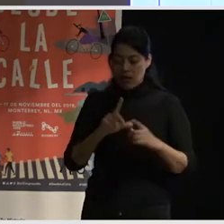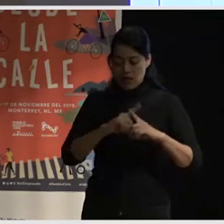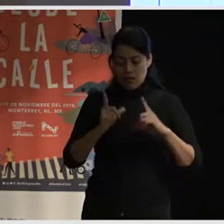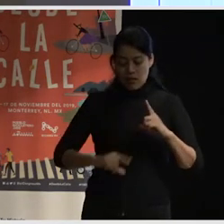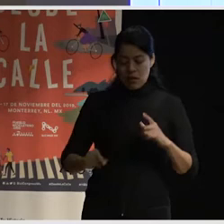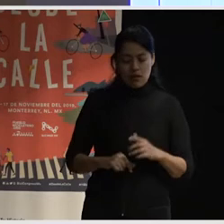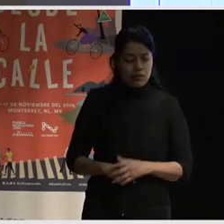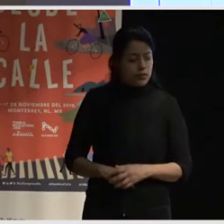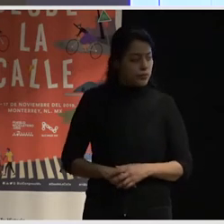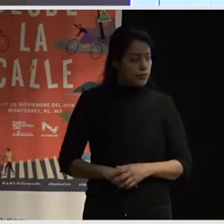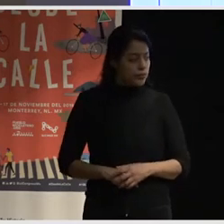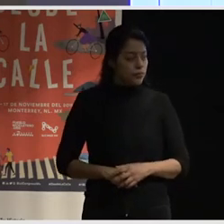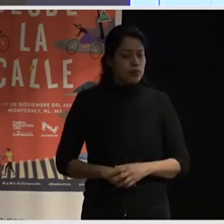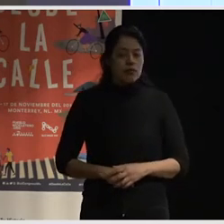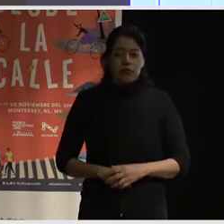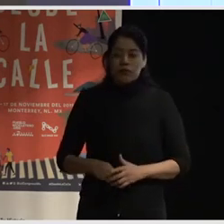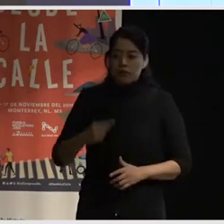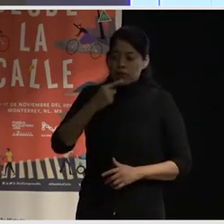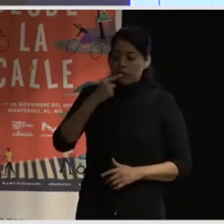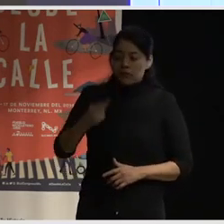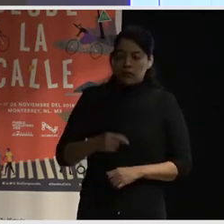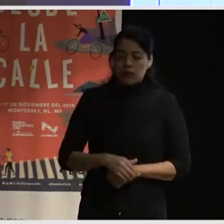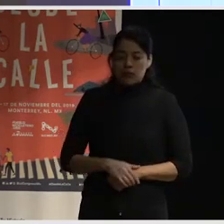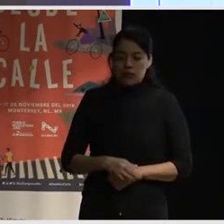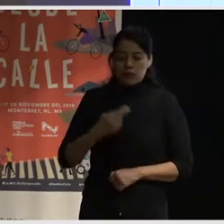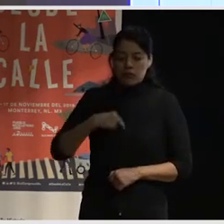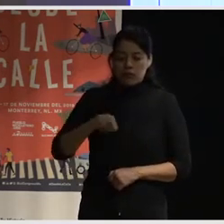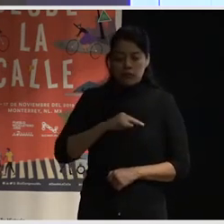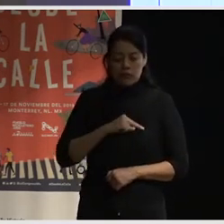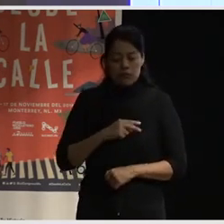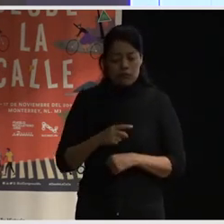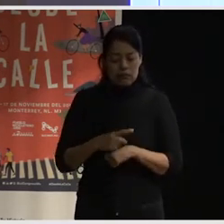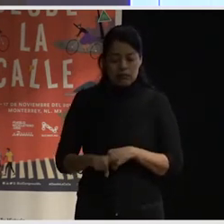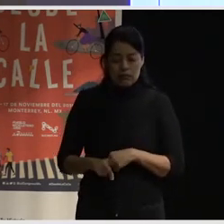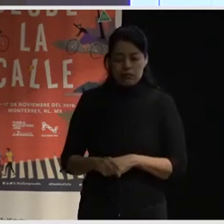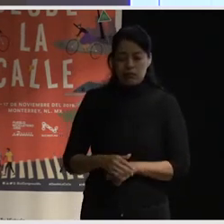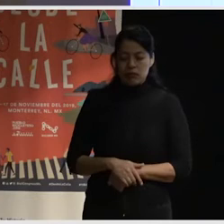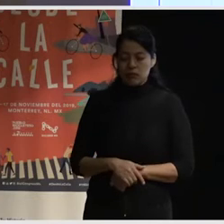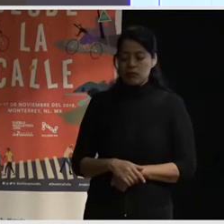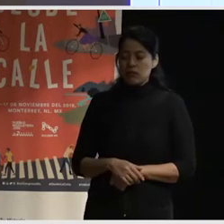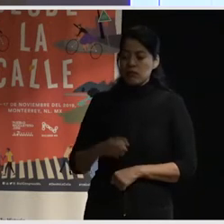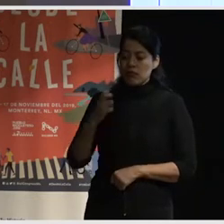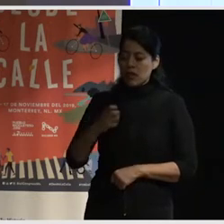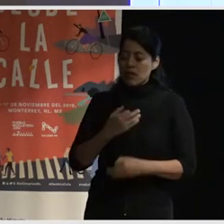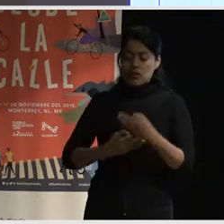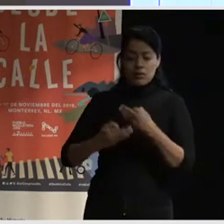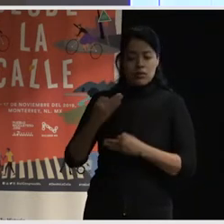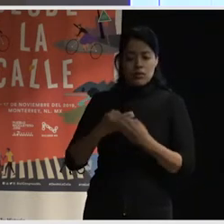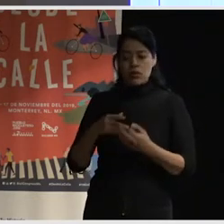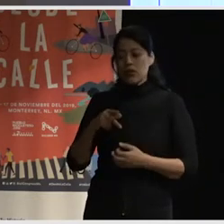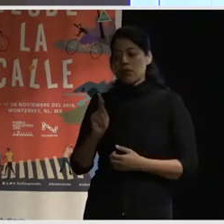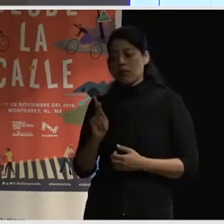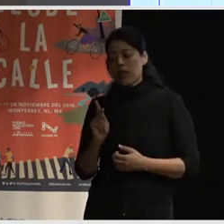pues con lo que nos plantean no cabe duda que estamos frente a la tragedia de los comunes no sé es algo que es de todos y al final